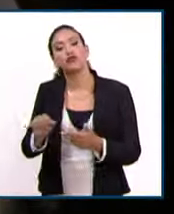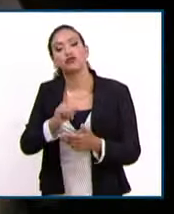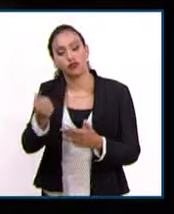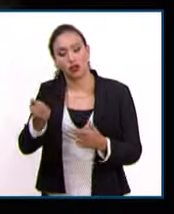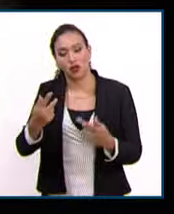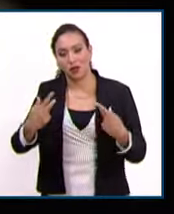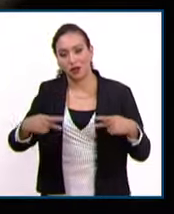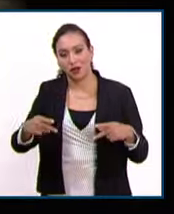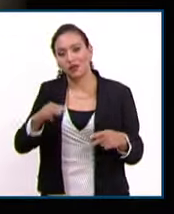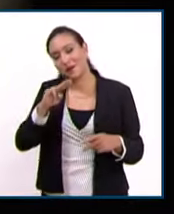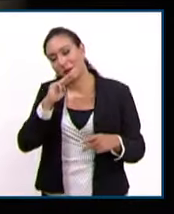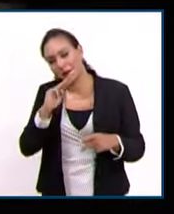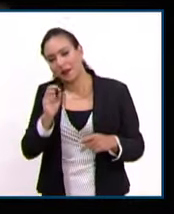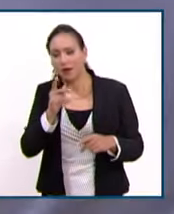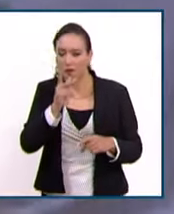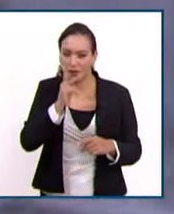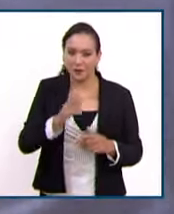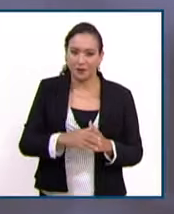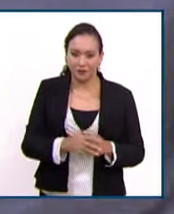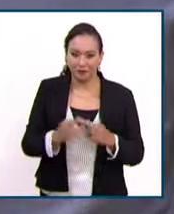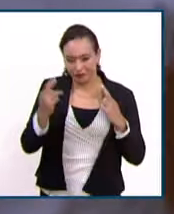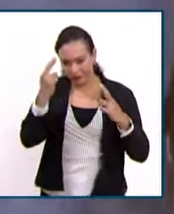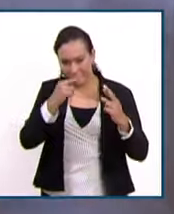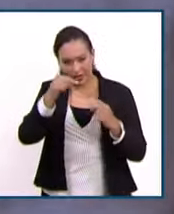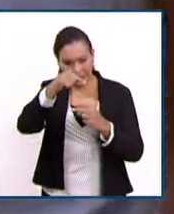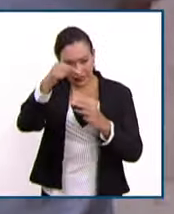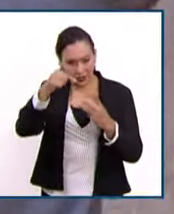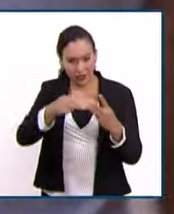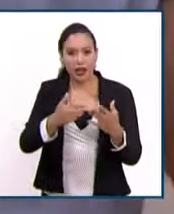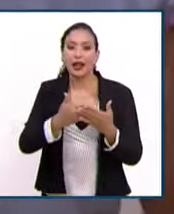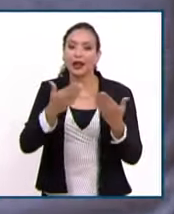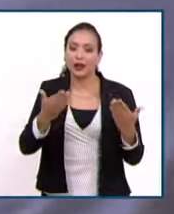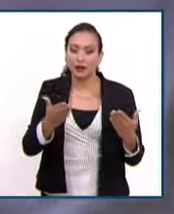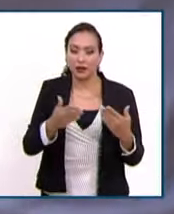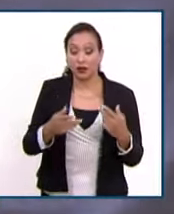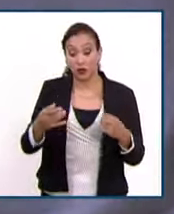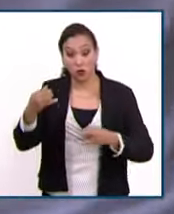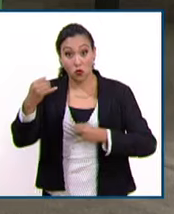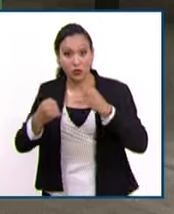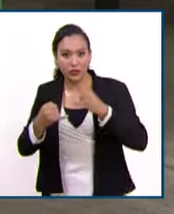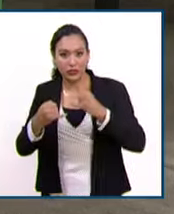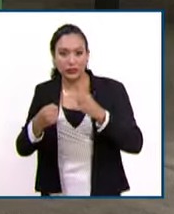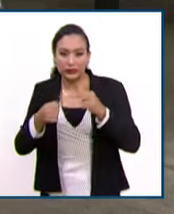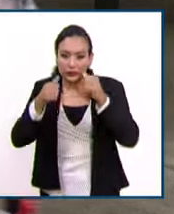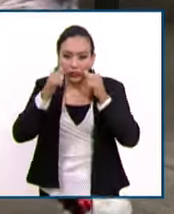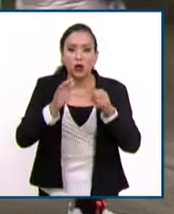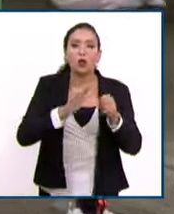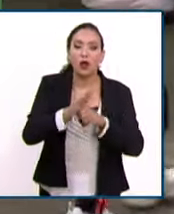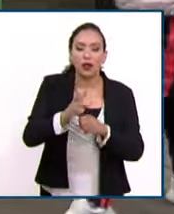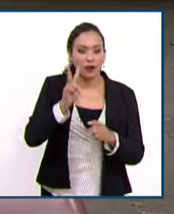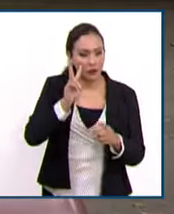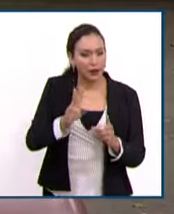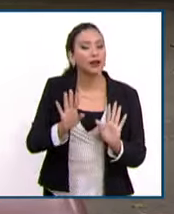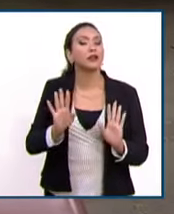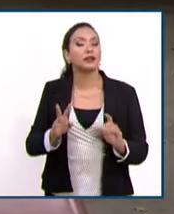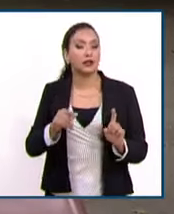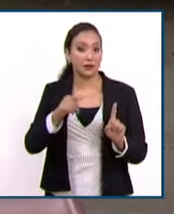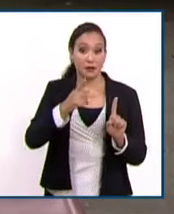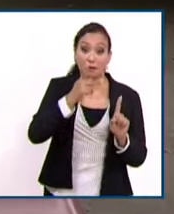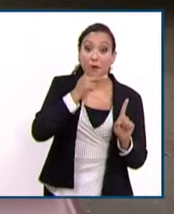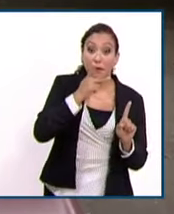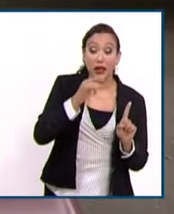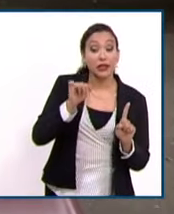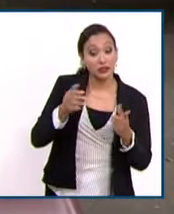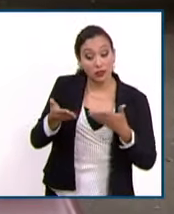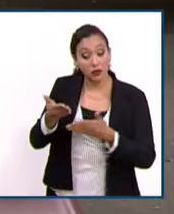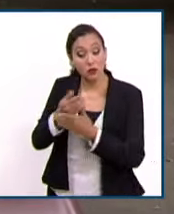proceso. Por eso, en casos como estos, de acuerdo con la sala, las personas juzgadoras deberán analizar si existe alguna relación entre la parte actora